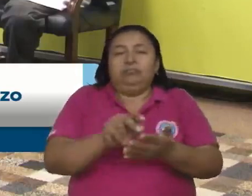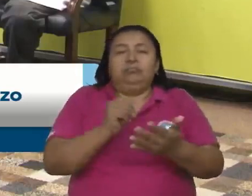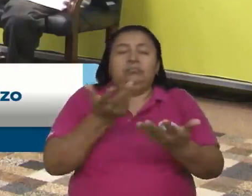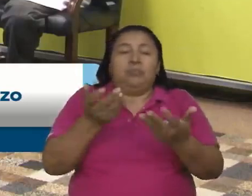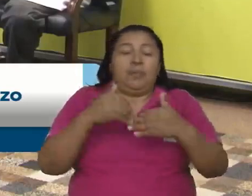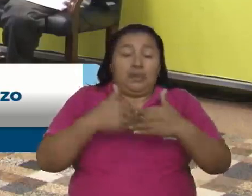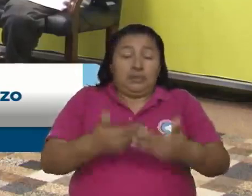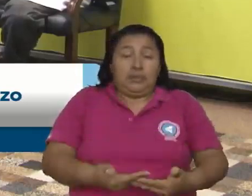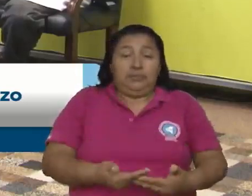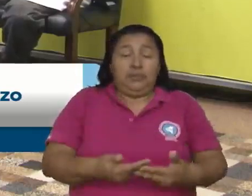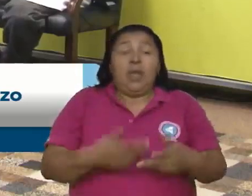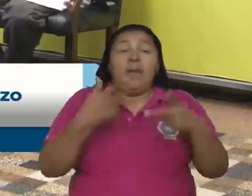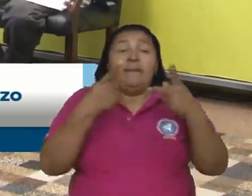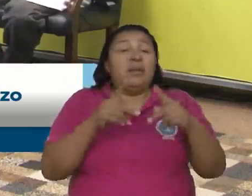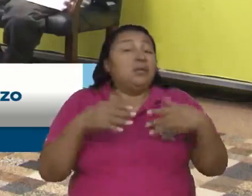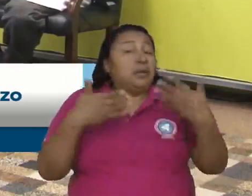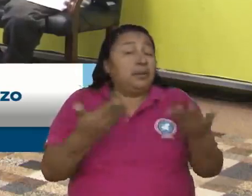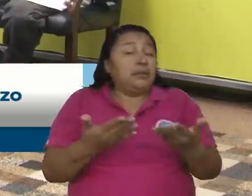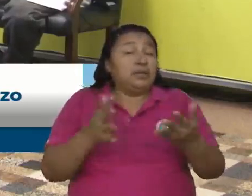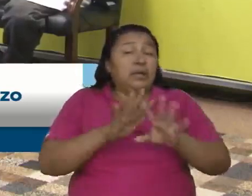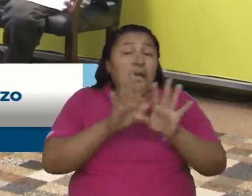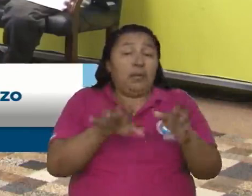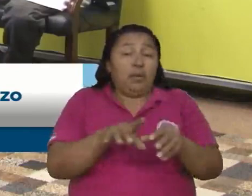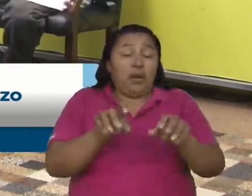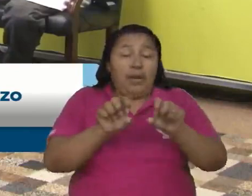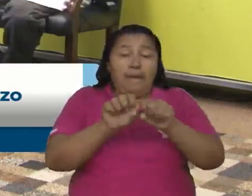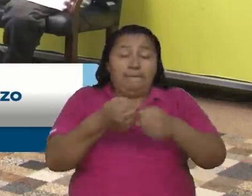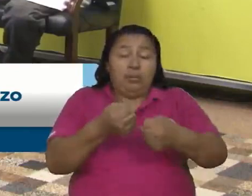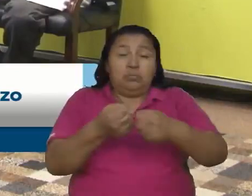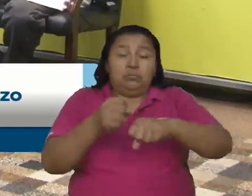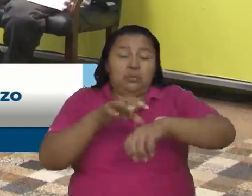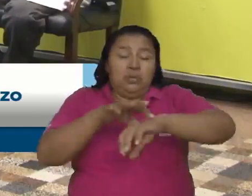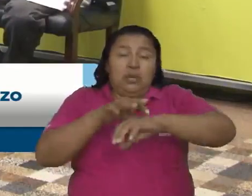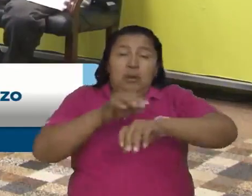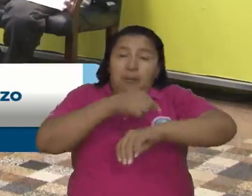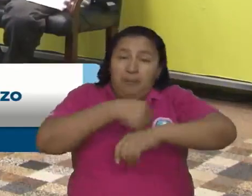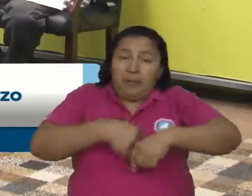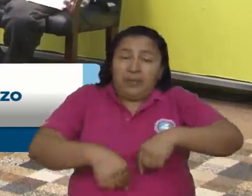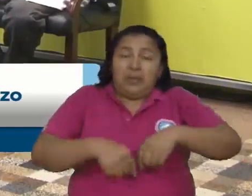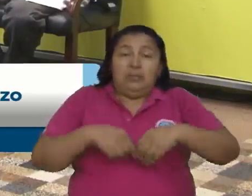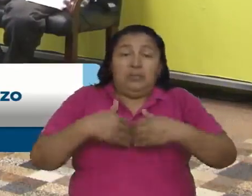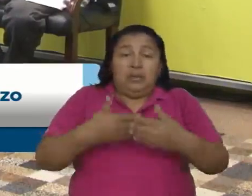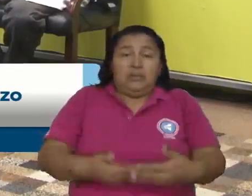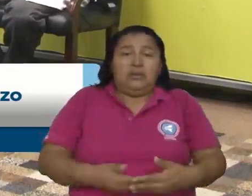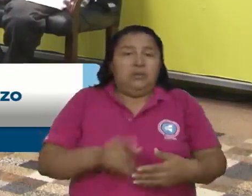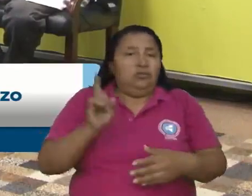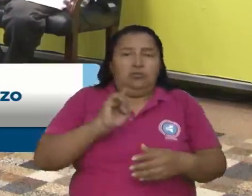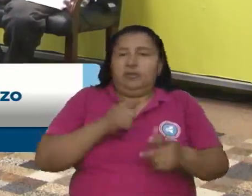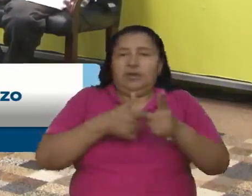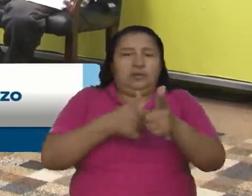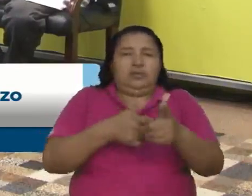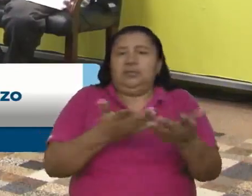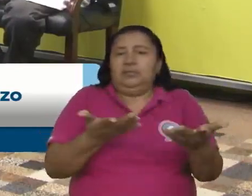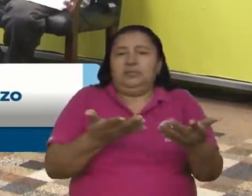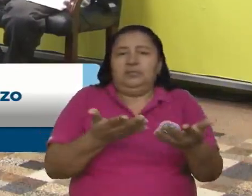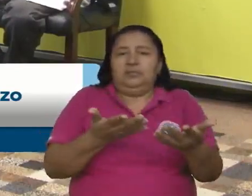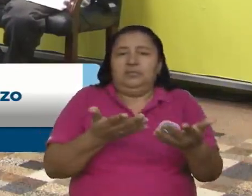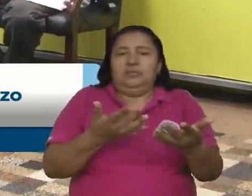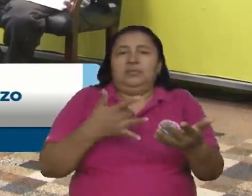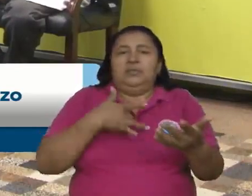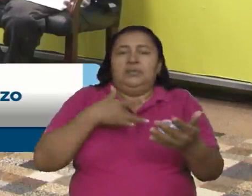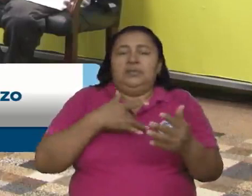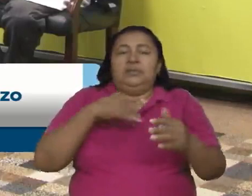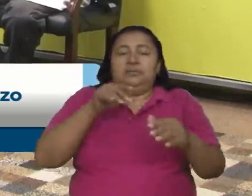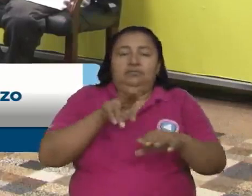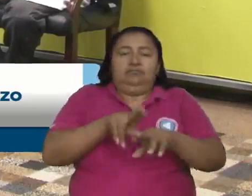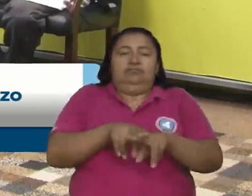cayó. Ahora, ¿qué va a pasar con la paciente que se fractura, la operan, embarazada, normalmente no va a ir a correr? La